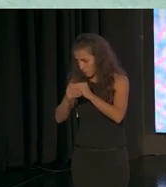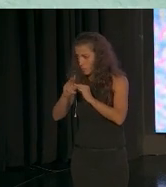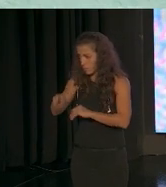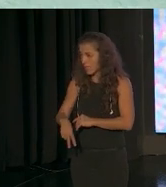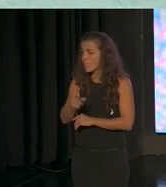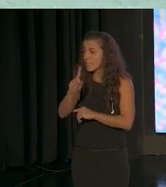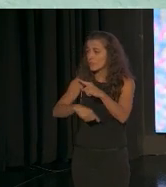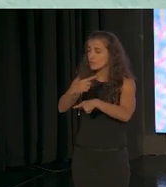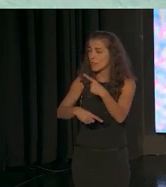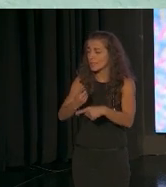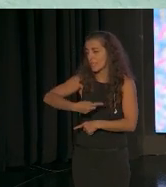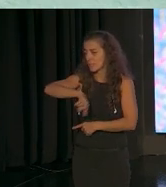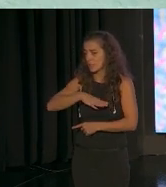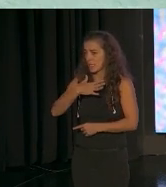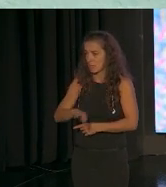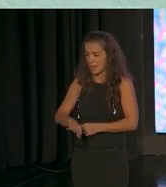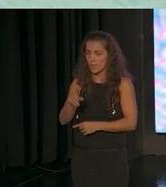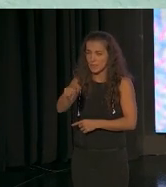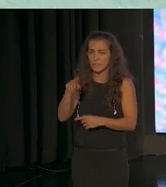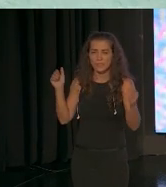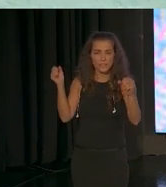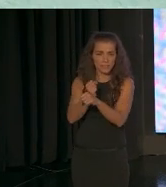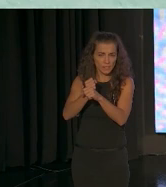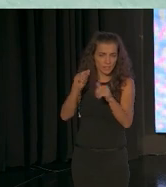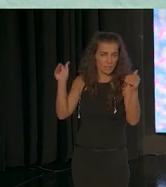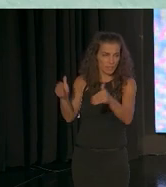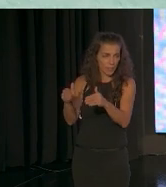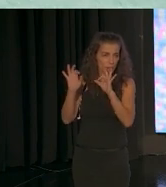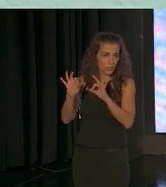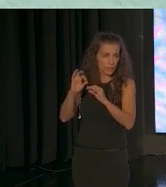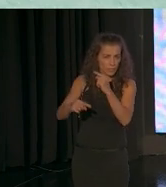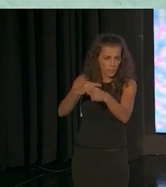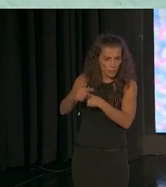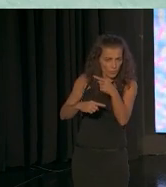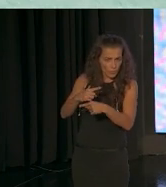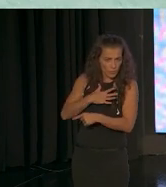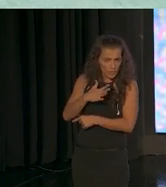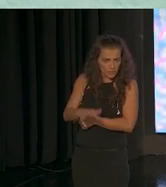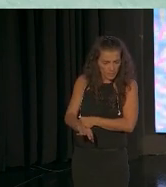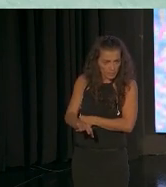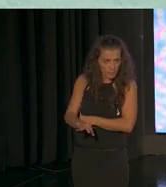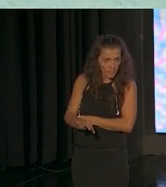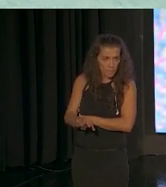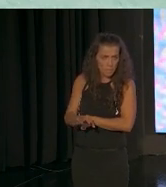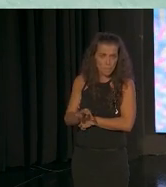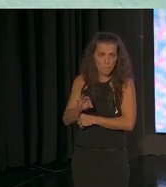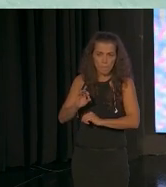son y somos capaces. Desde luego, este trabajo ha evidenciado que las familias se sienten más capaces de